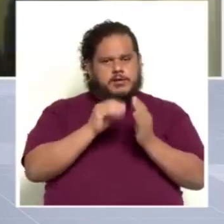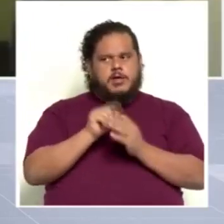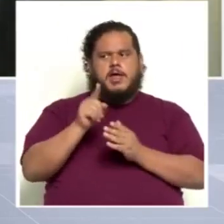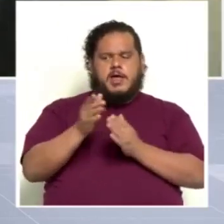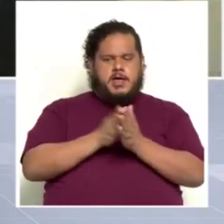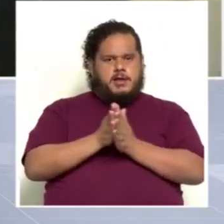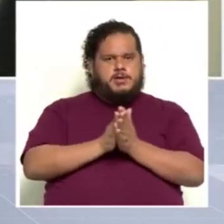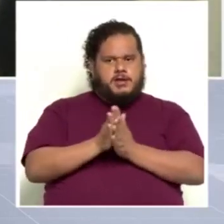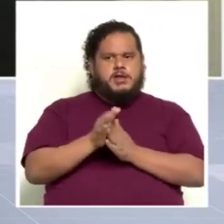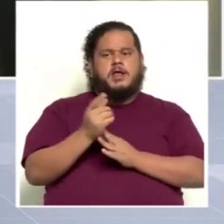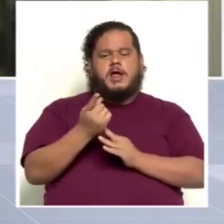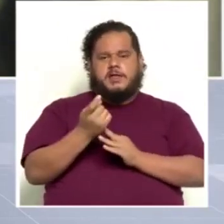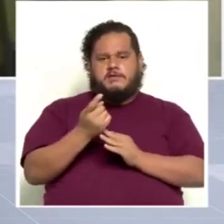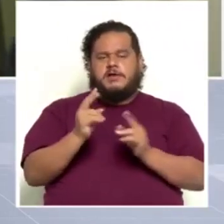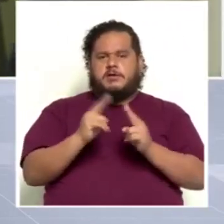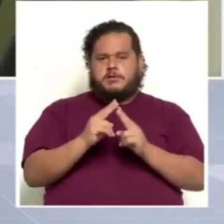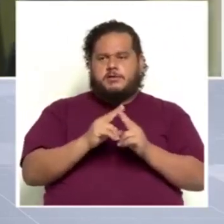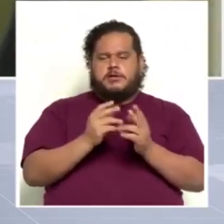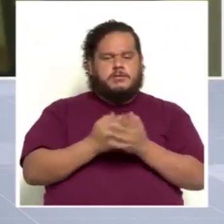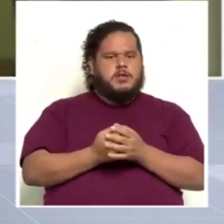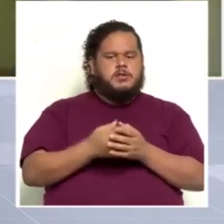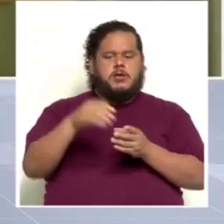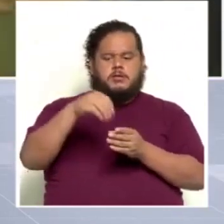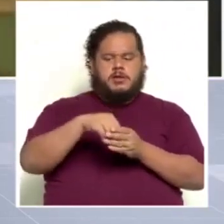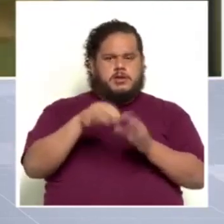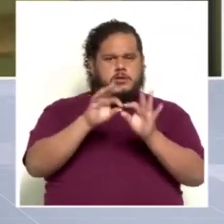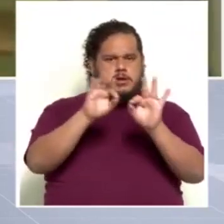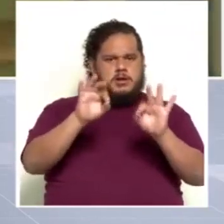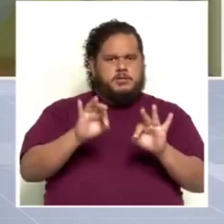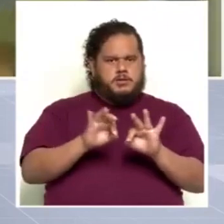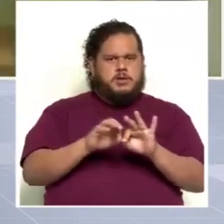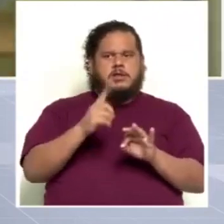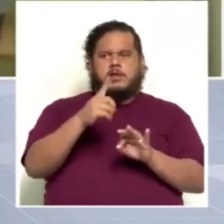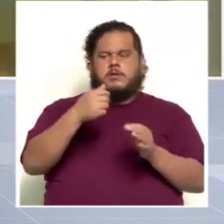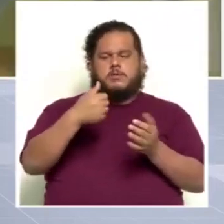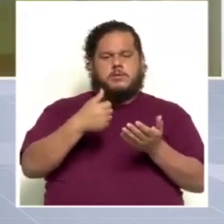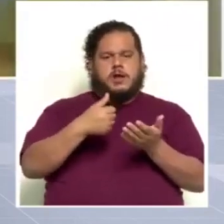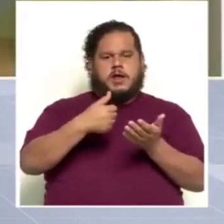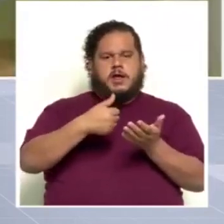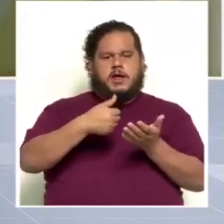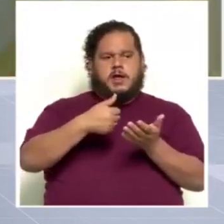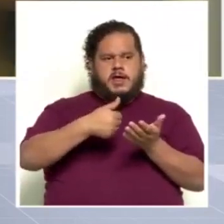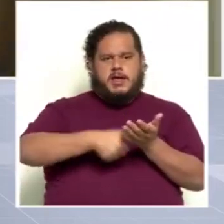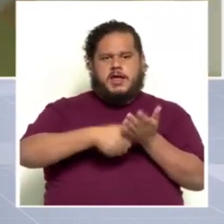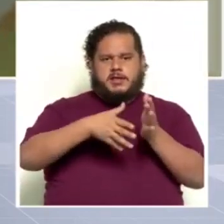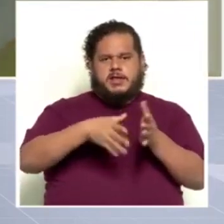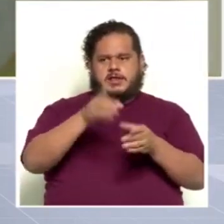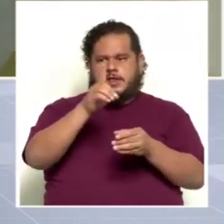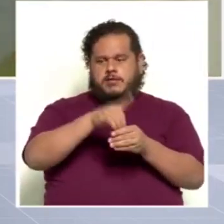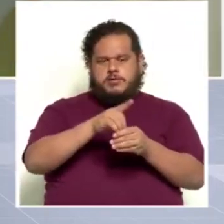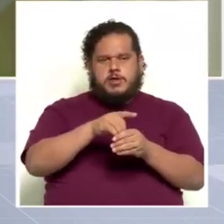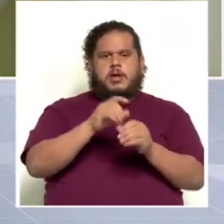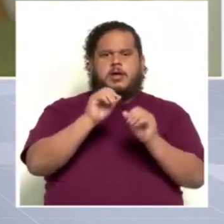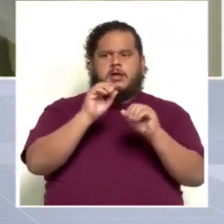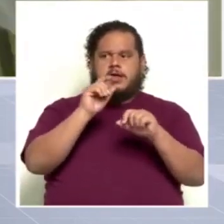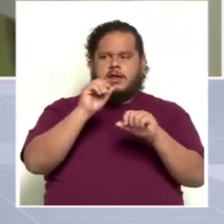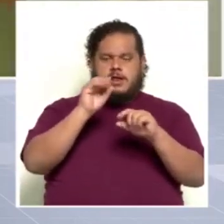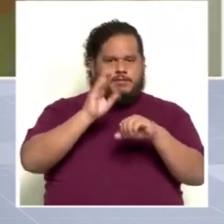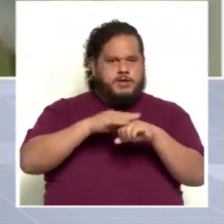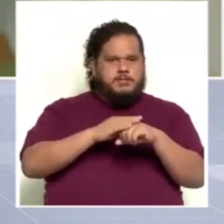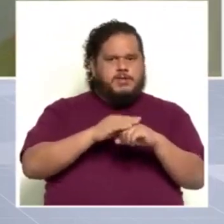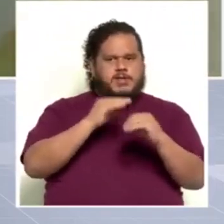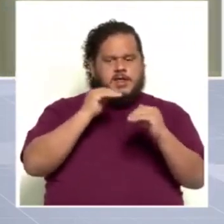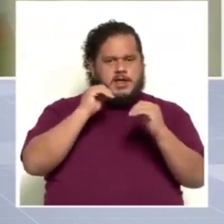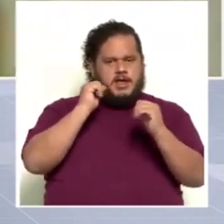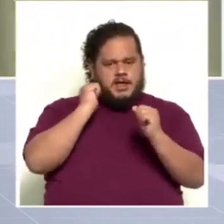aprovecha ese desconocimiento refugiado en la figura de una candidatura diputadil que le permite pasar por debajo del radar, ¿verdad? Es